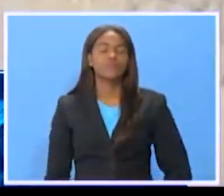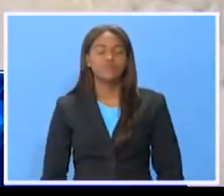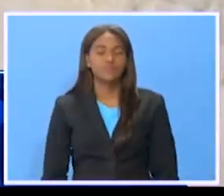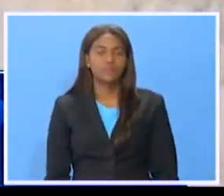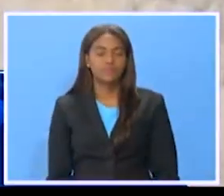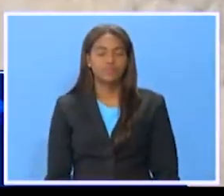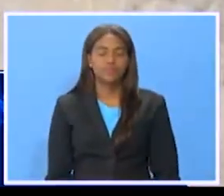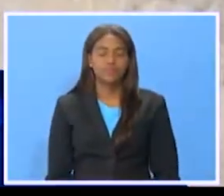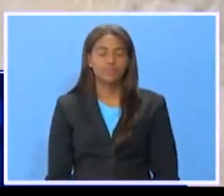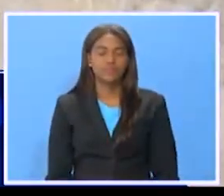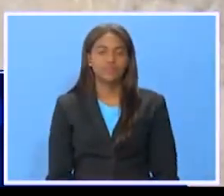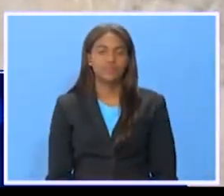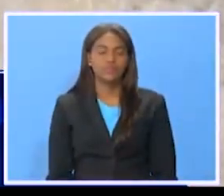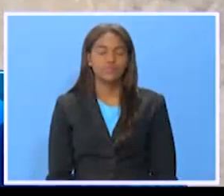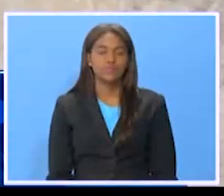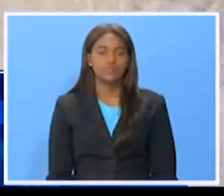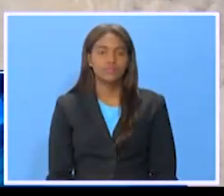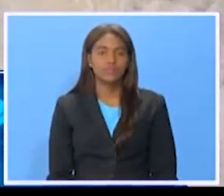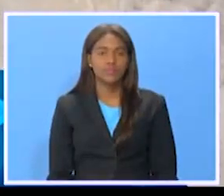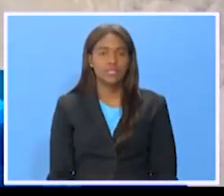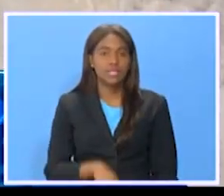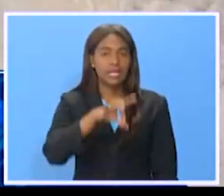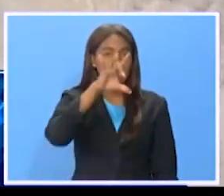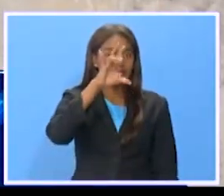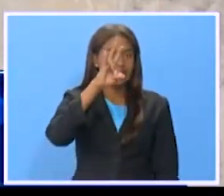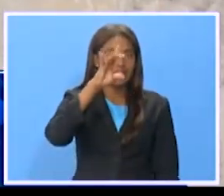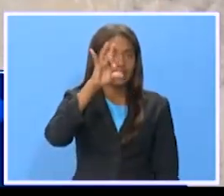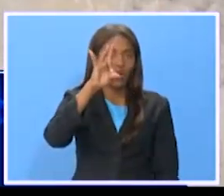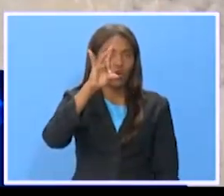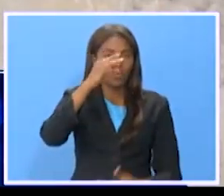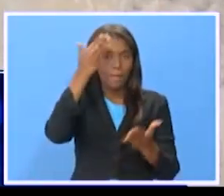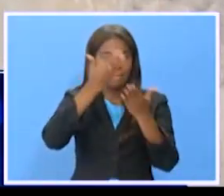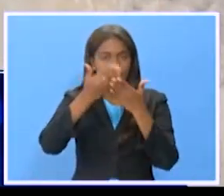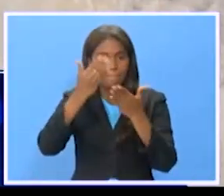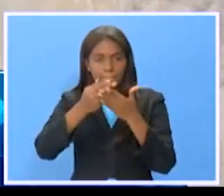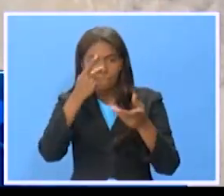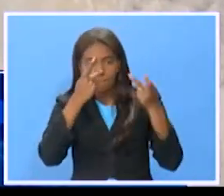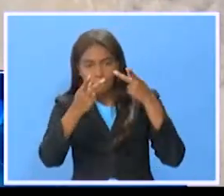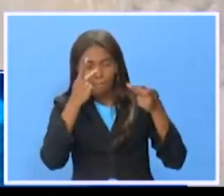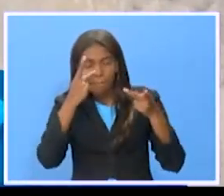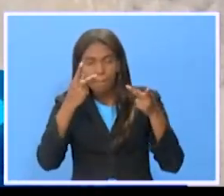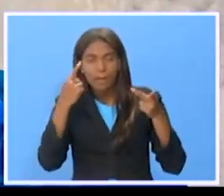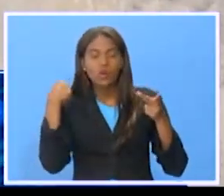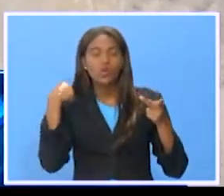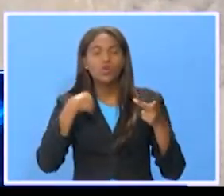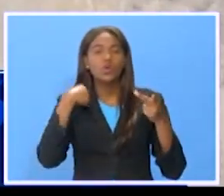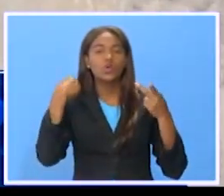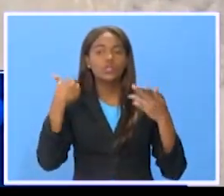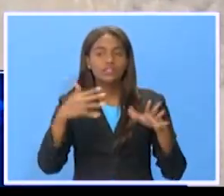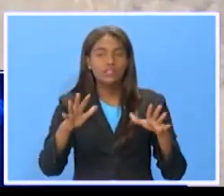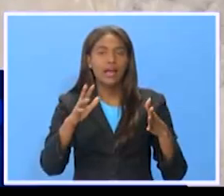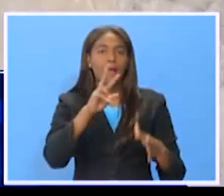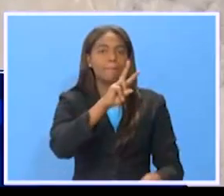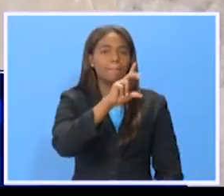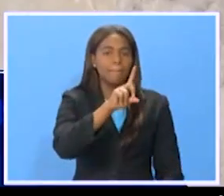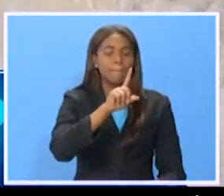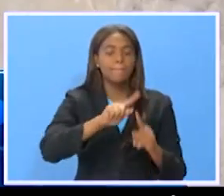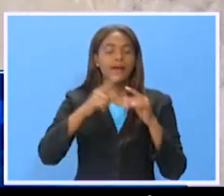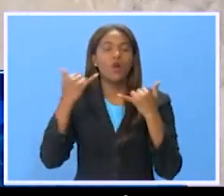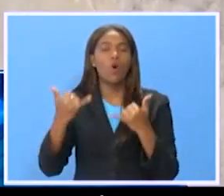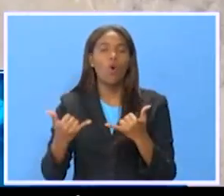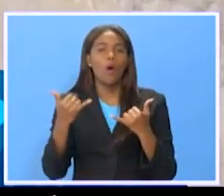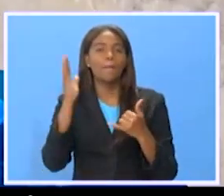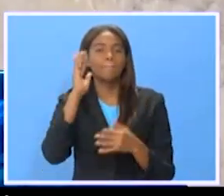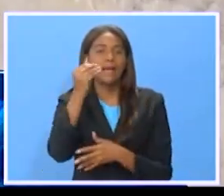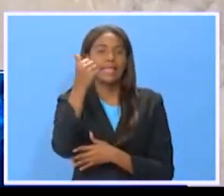Ministerio Público, de los 68 testigos que tiene, hemos avanzado con 21 y hoy hay pautado 10 testigos